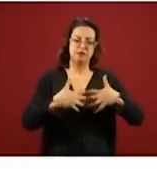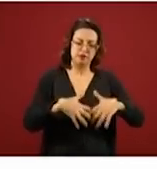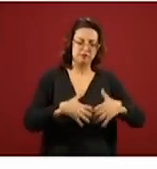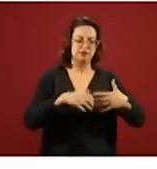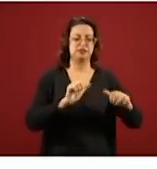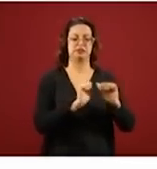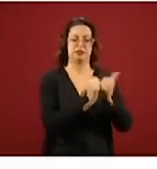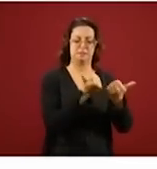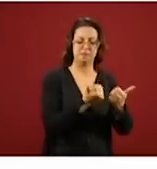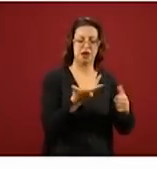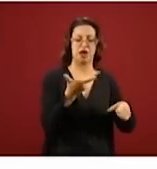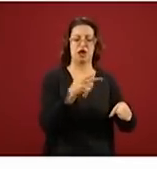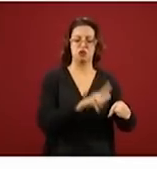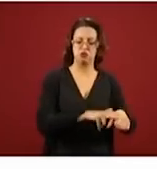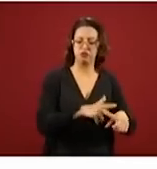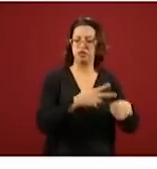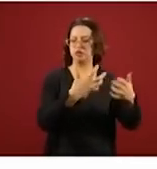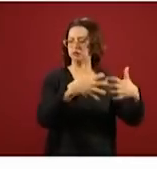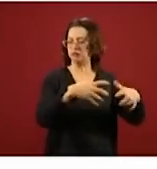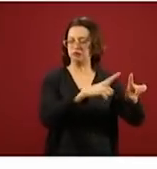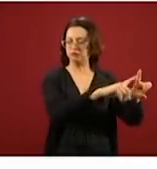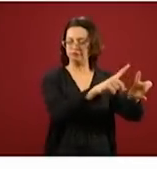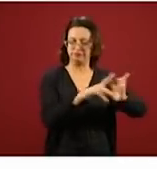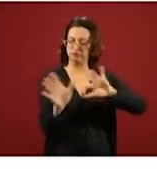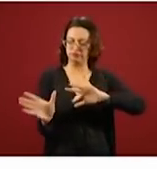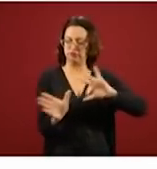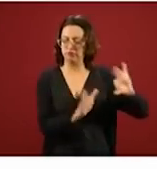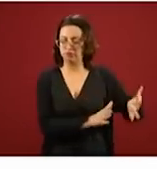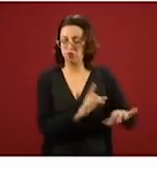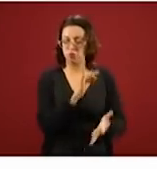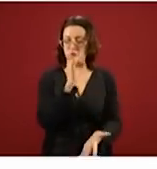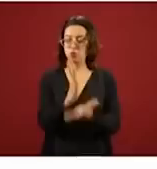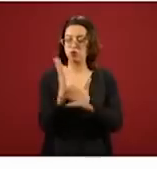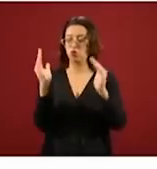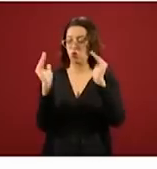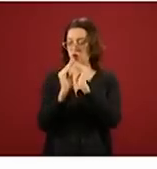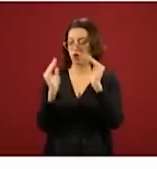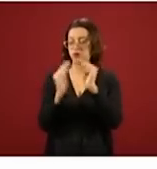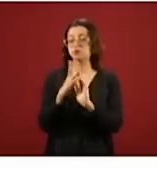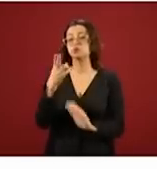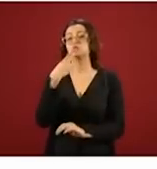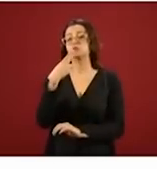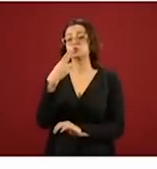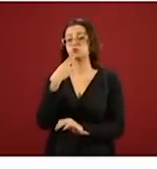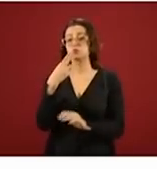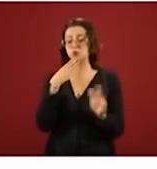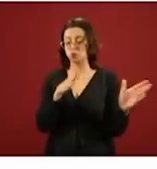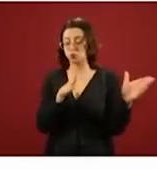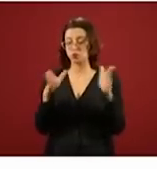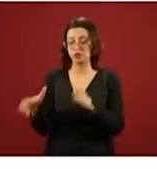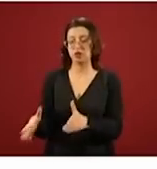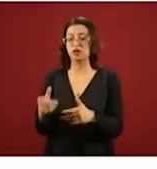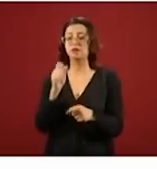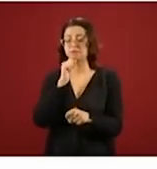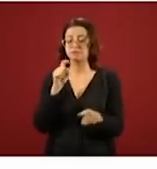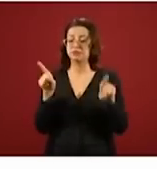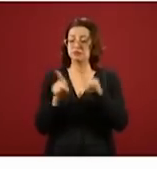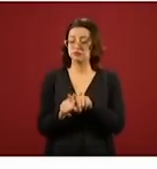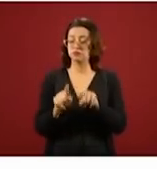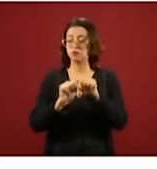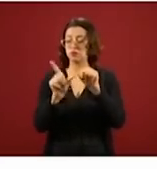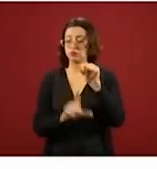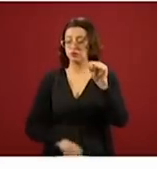en la industria solamente viendo el gas doméstico y en base a índices nacionales de precios